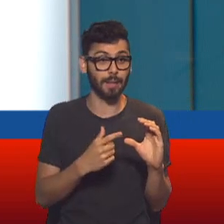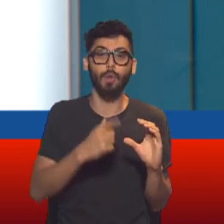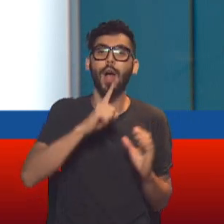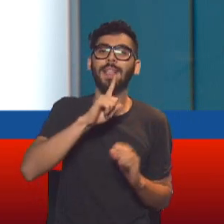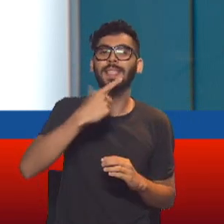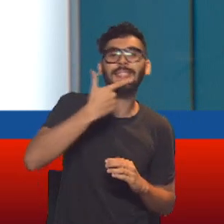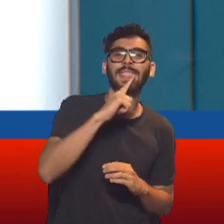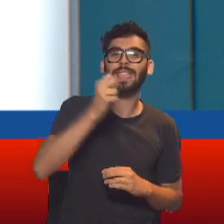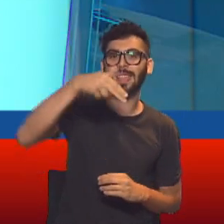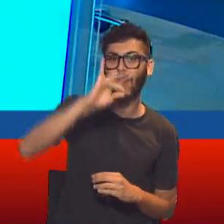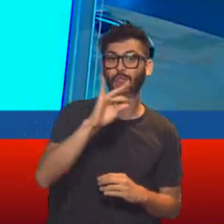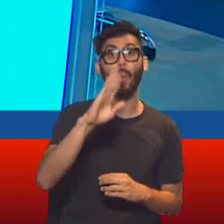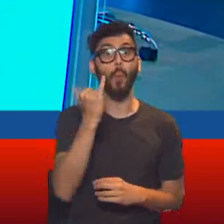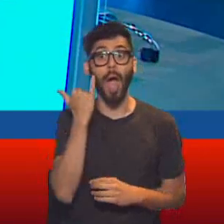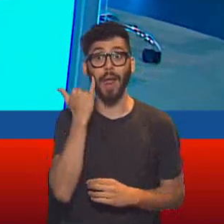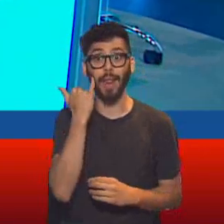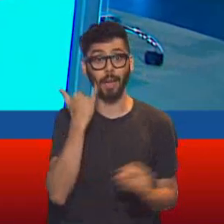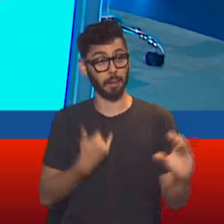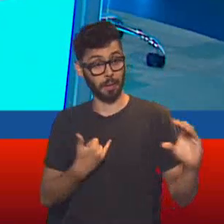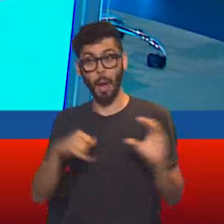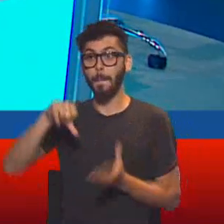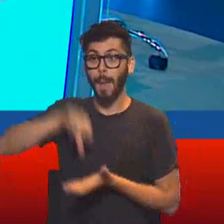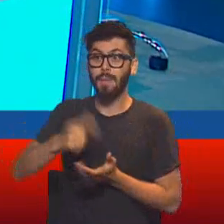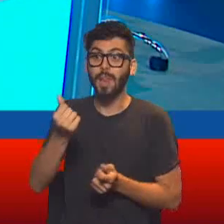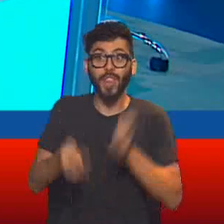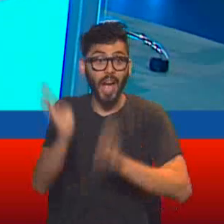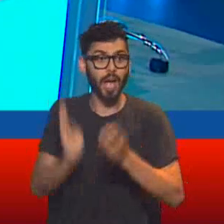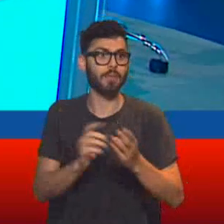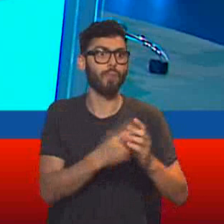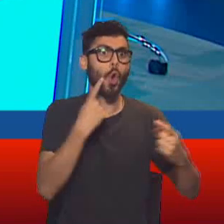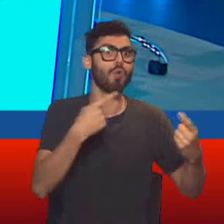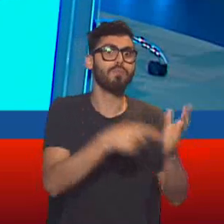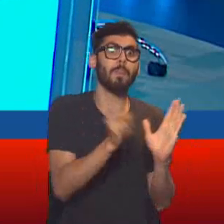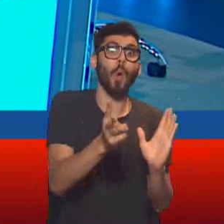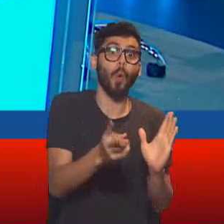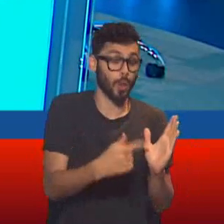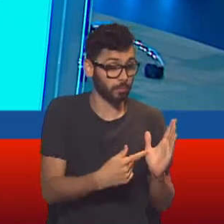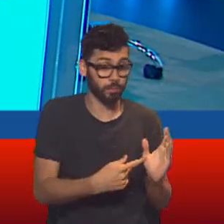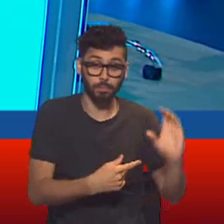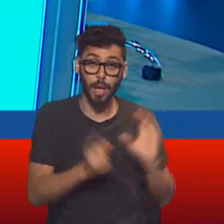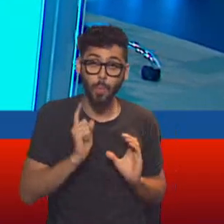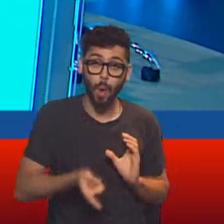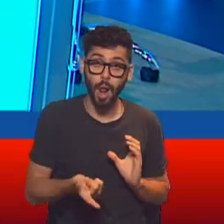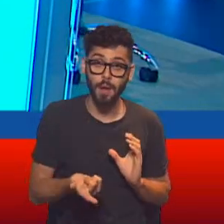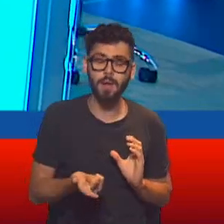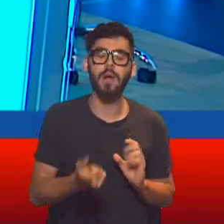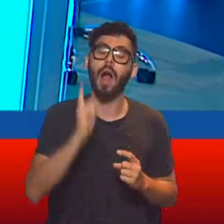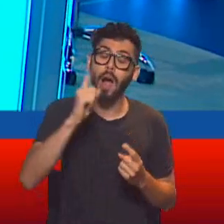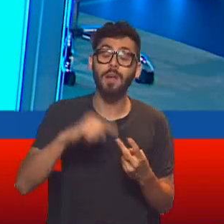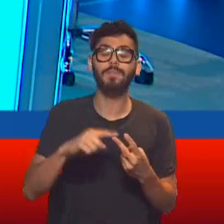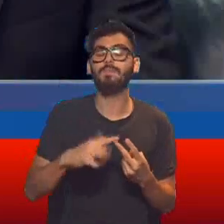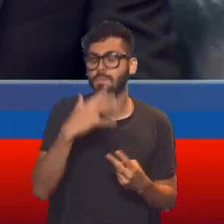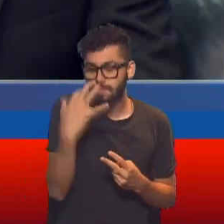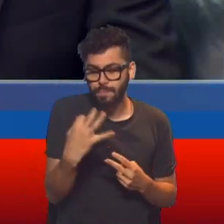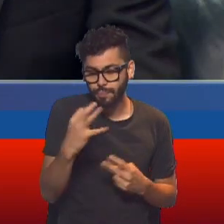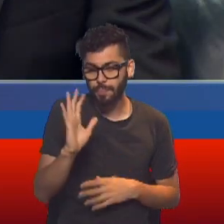a países que están teniendo una fuerte salida de capitales. Ahora, desde mi punto de vista políticamente, es cierto, yo no creo que vayan